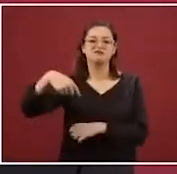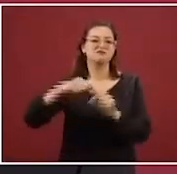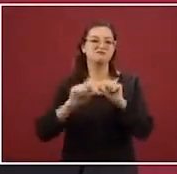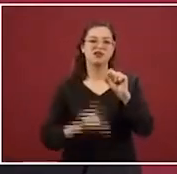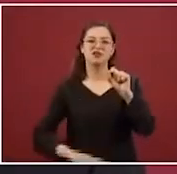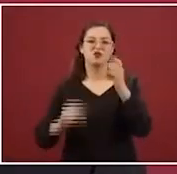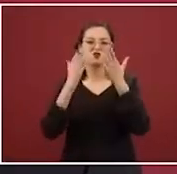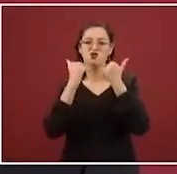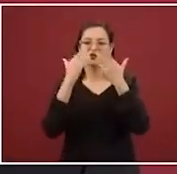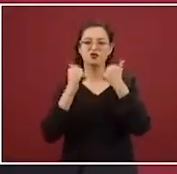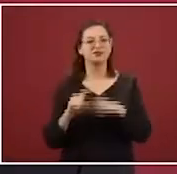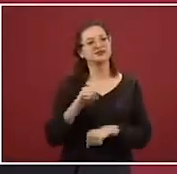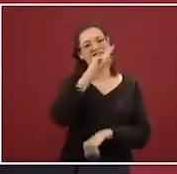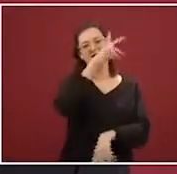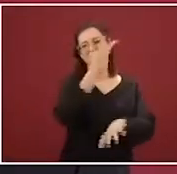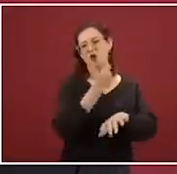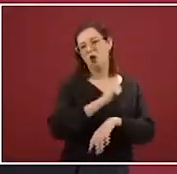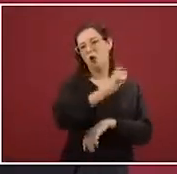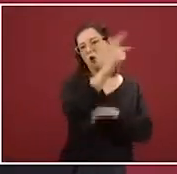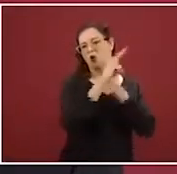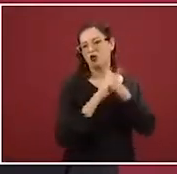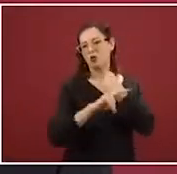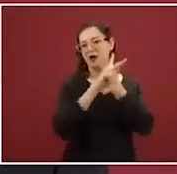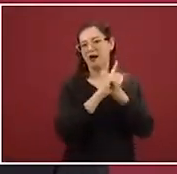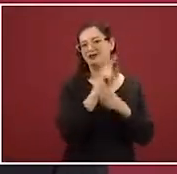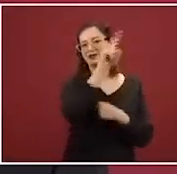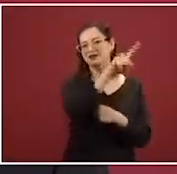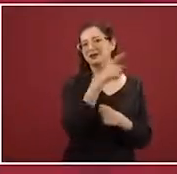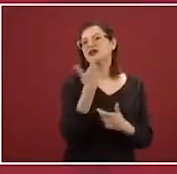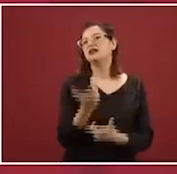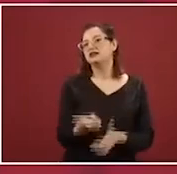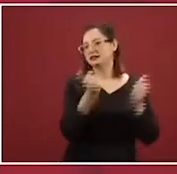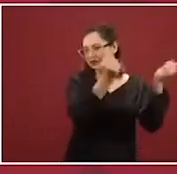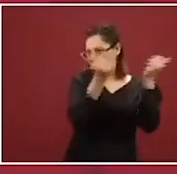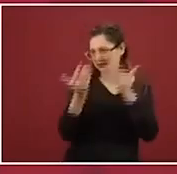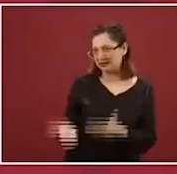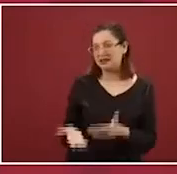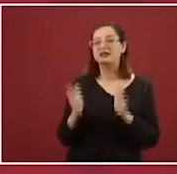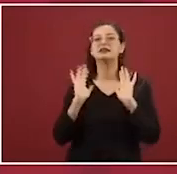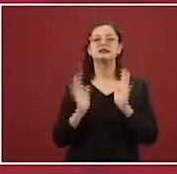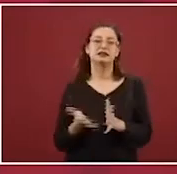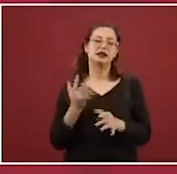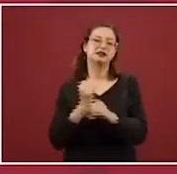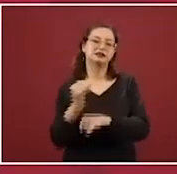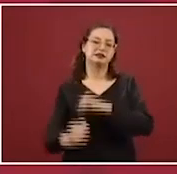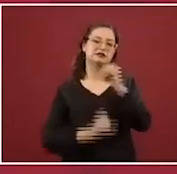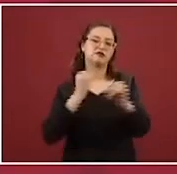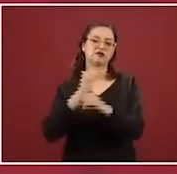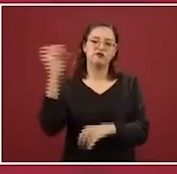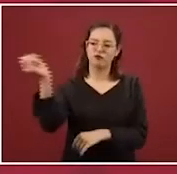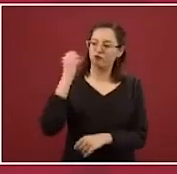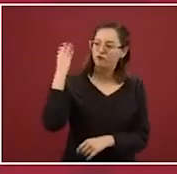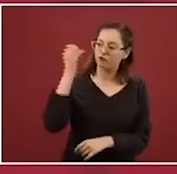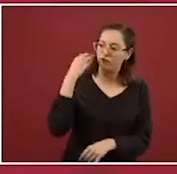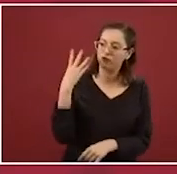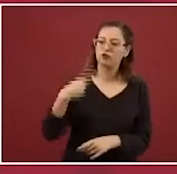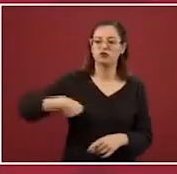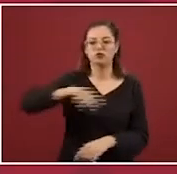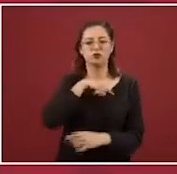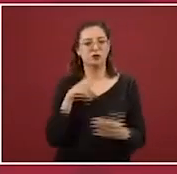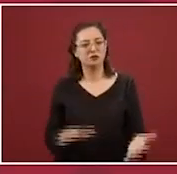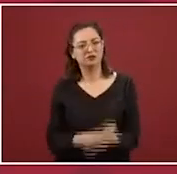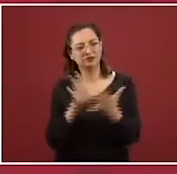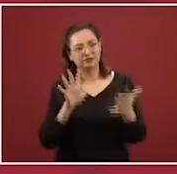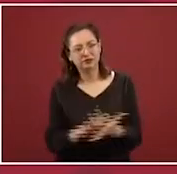el producto lo envían desde el extranjero. Hemos tenido ya algunos foros internacionales en los que hemos participado